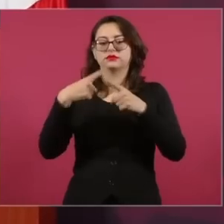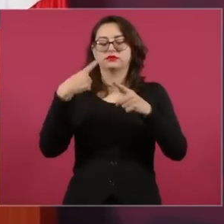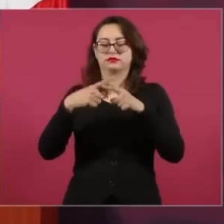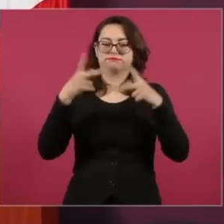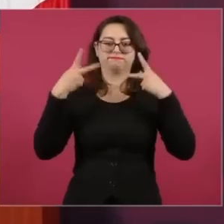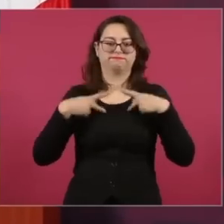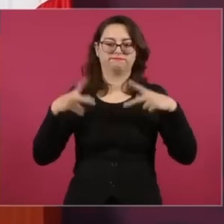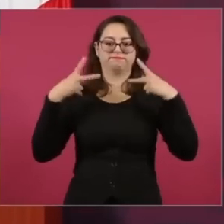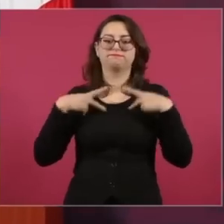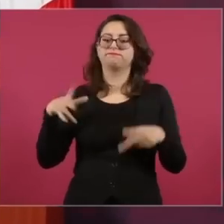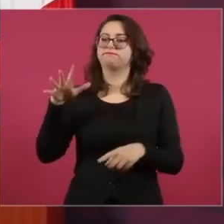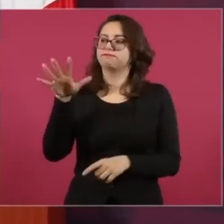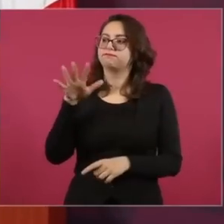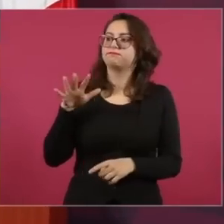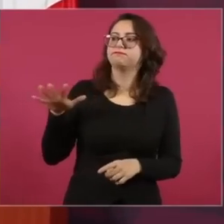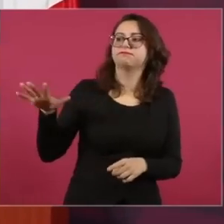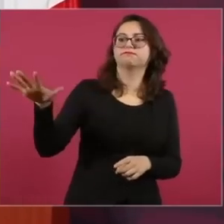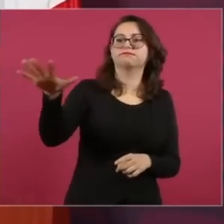que nosotros